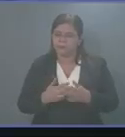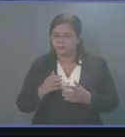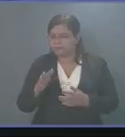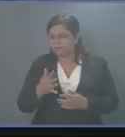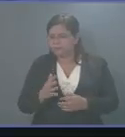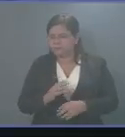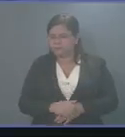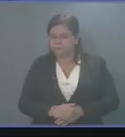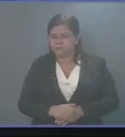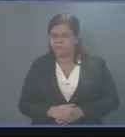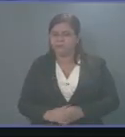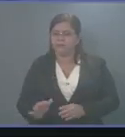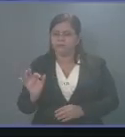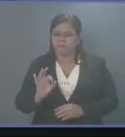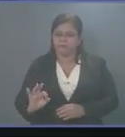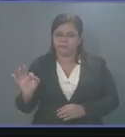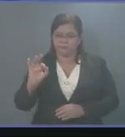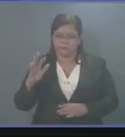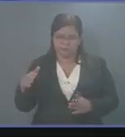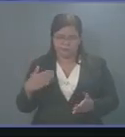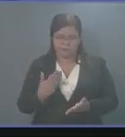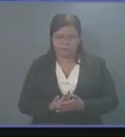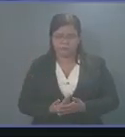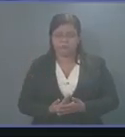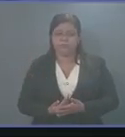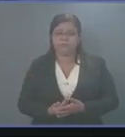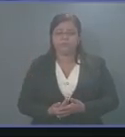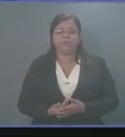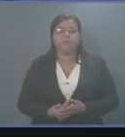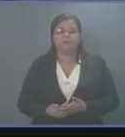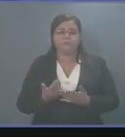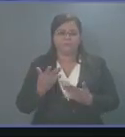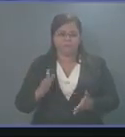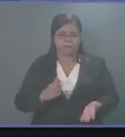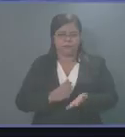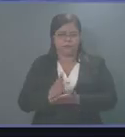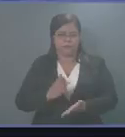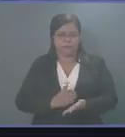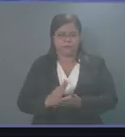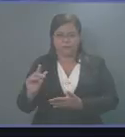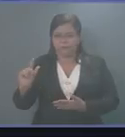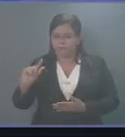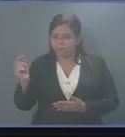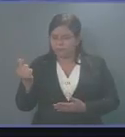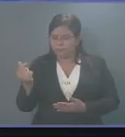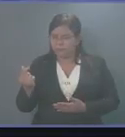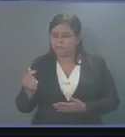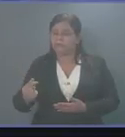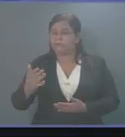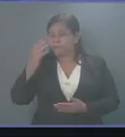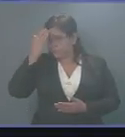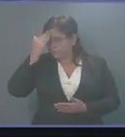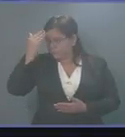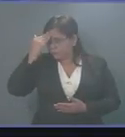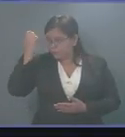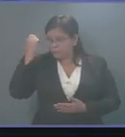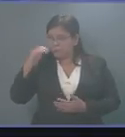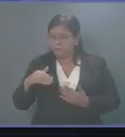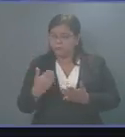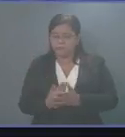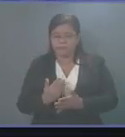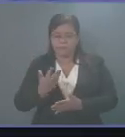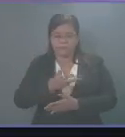empresas, mejorando de gran manera el acceso al crédito, es importante adecuar las